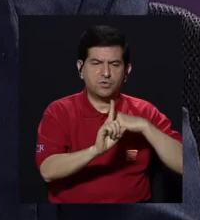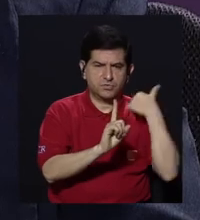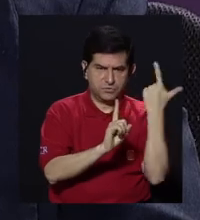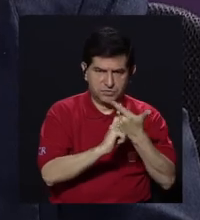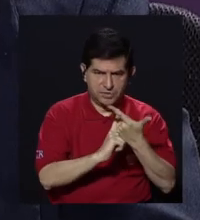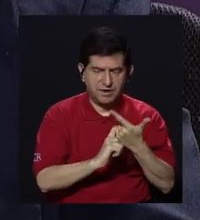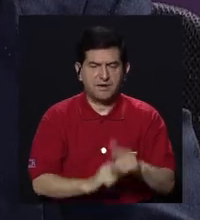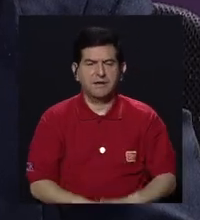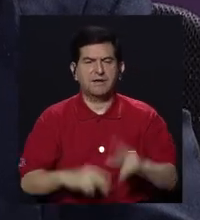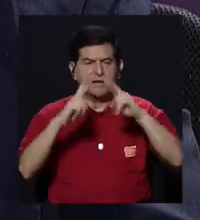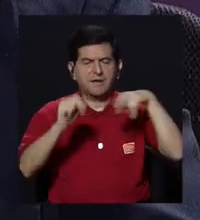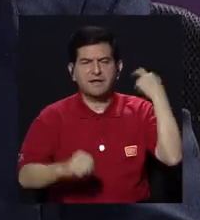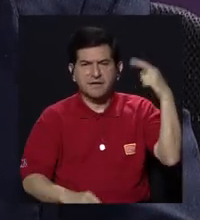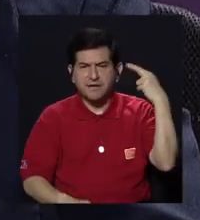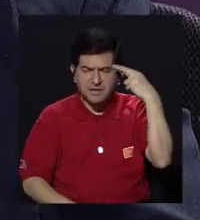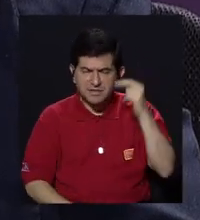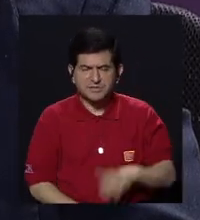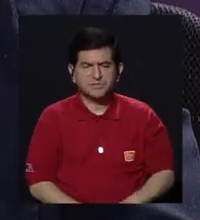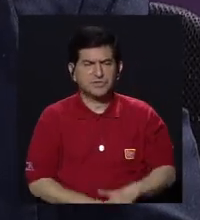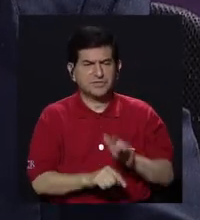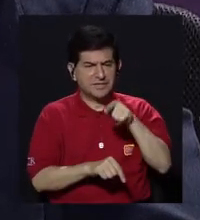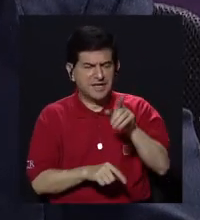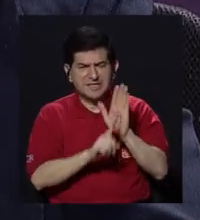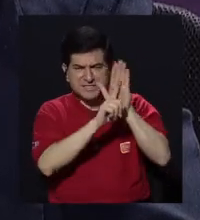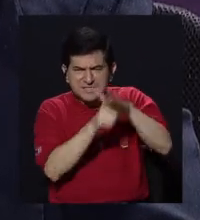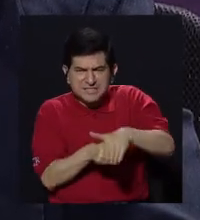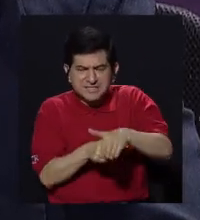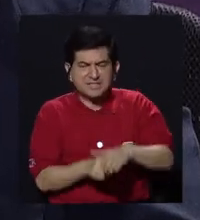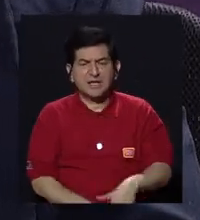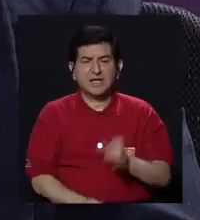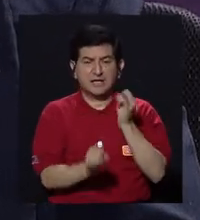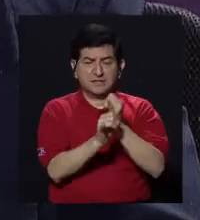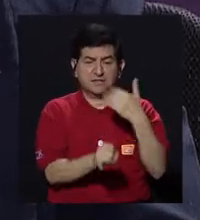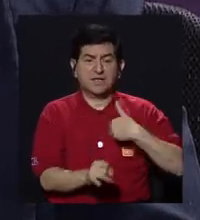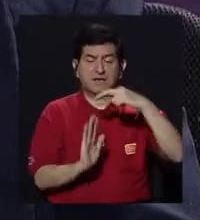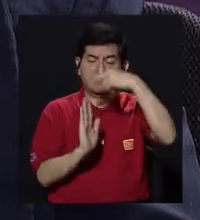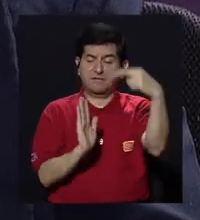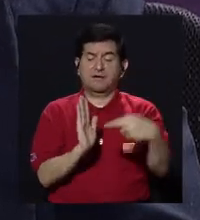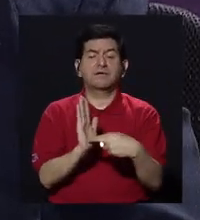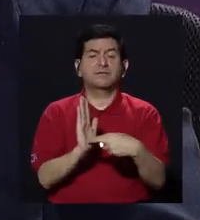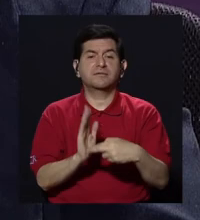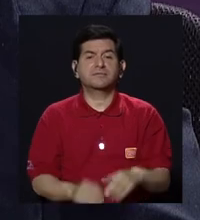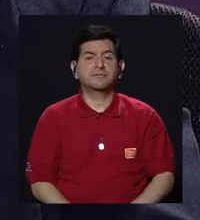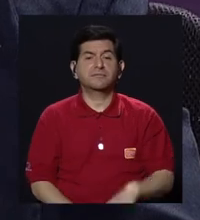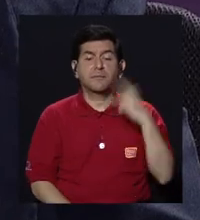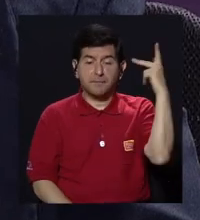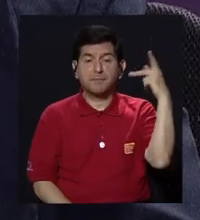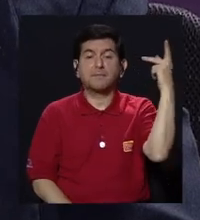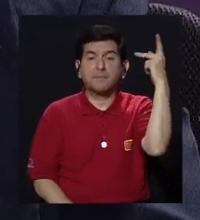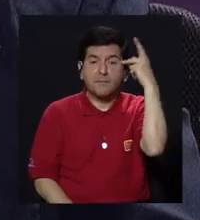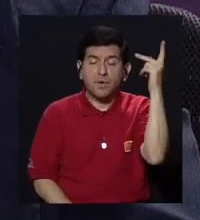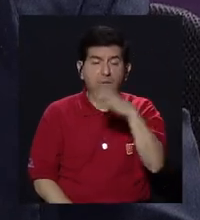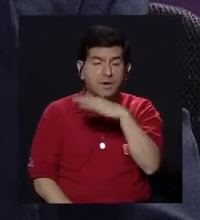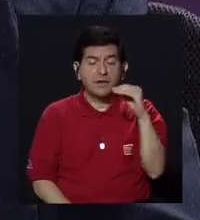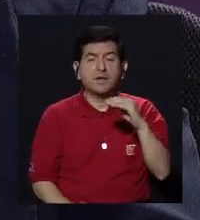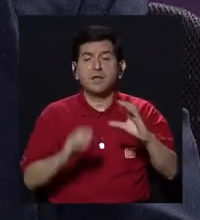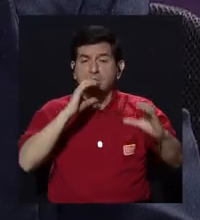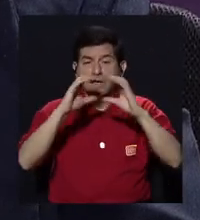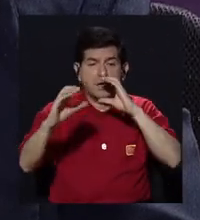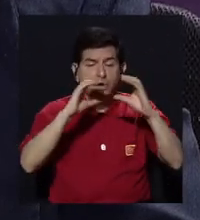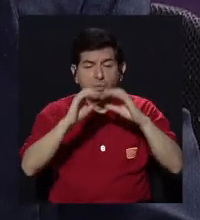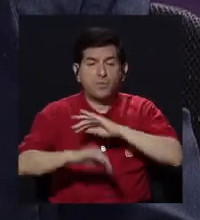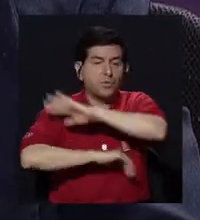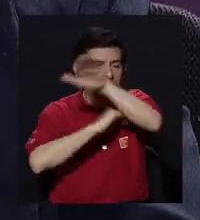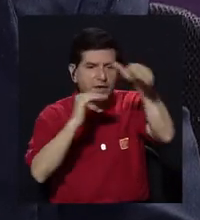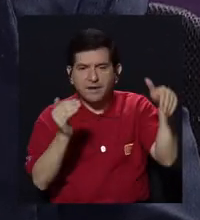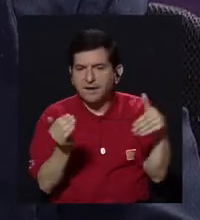social, analizar las causas del hostigamiento, que las instituciones cuenten con reglamentos, que tengan políticas y que las comuniquen